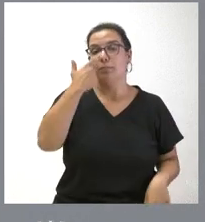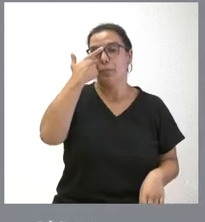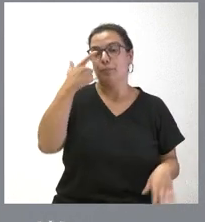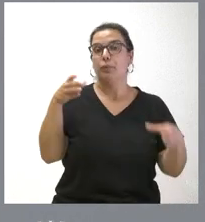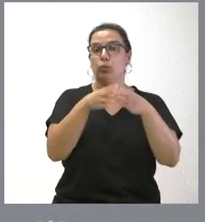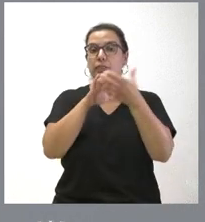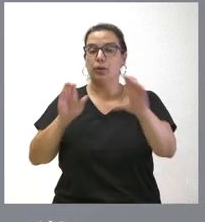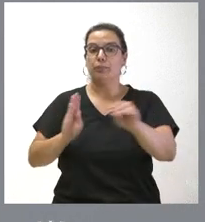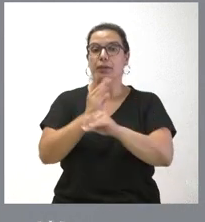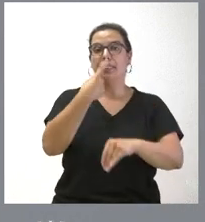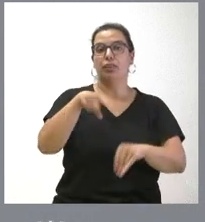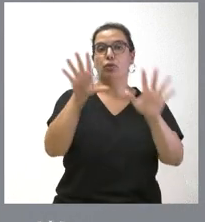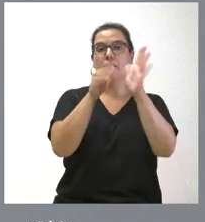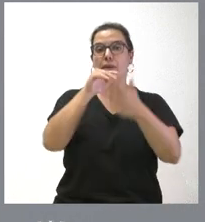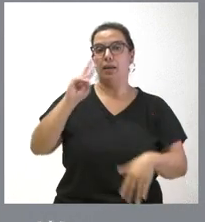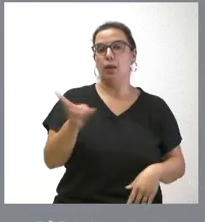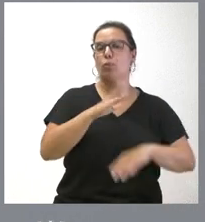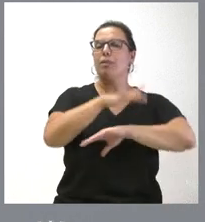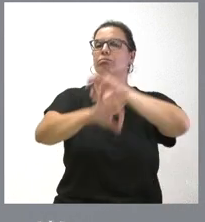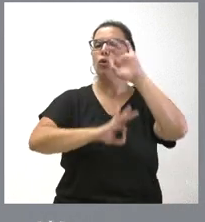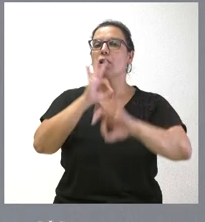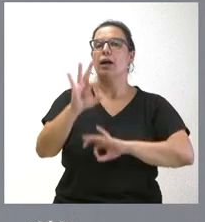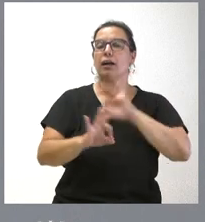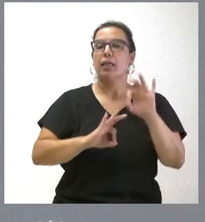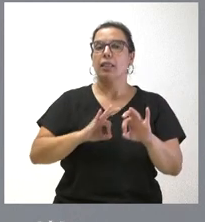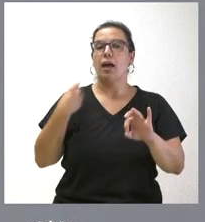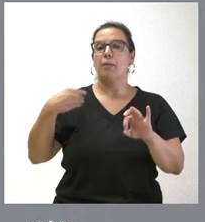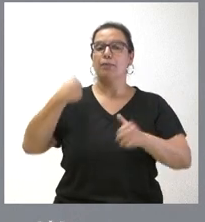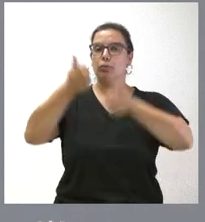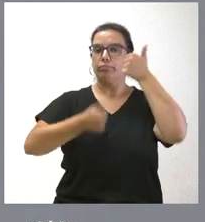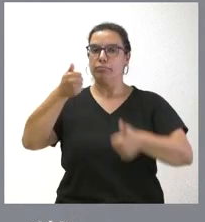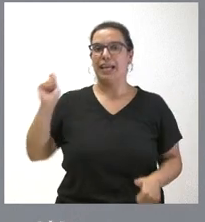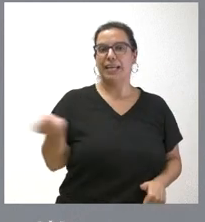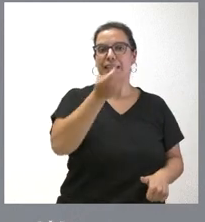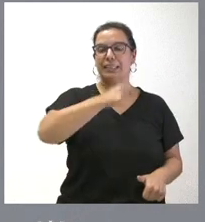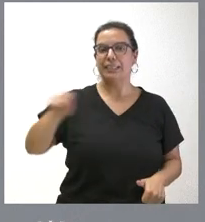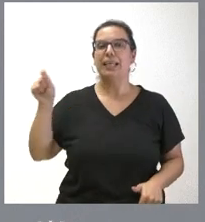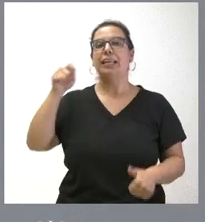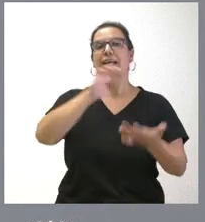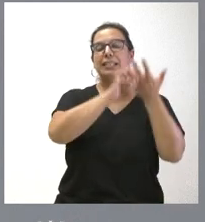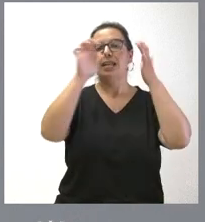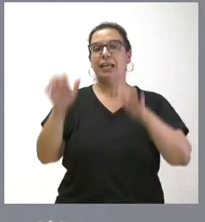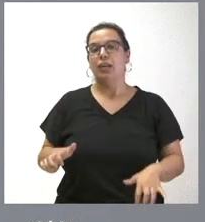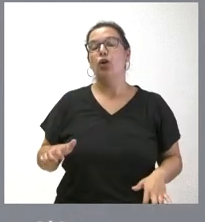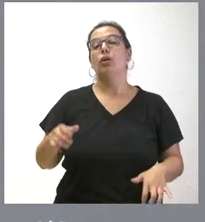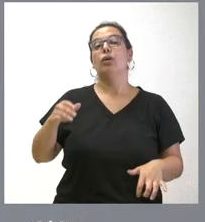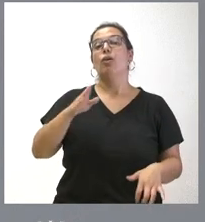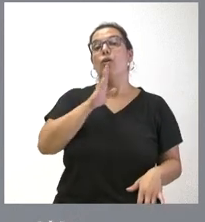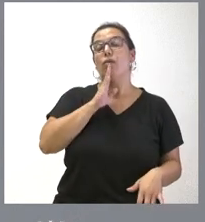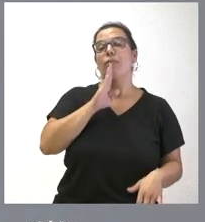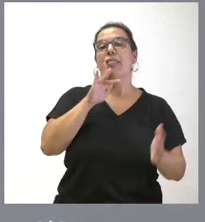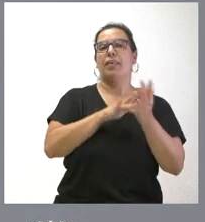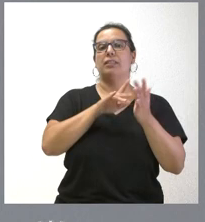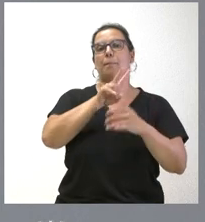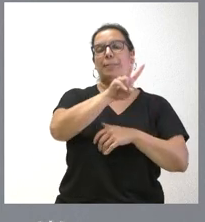junta va a Designar 110.000 euros para organizar el open Castilla y león de tenis Villa de la espinar en este año 2023 que se va a celebrar los días